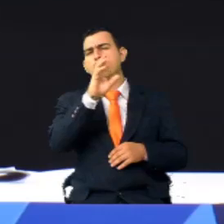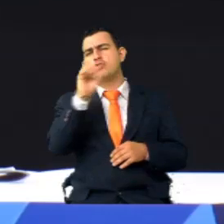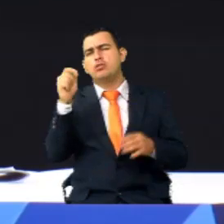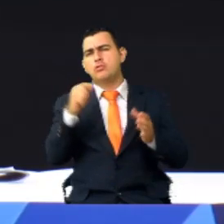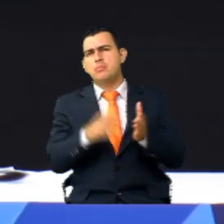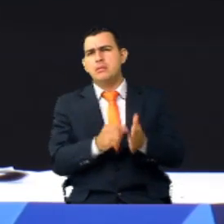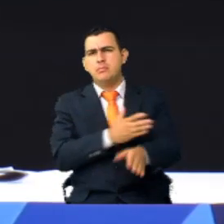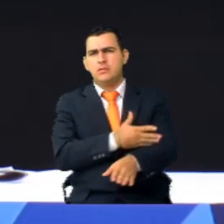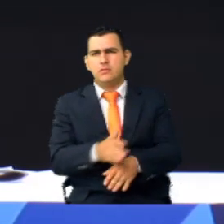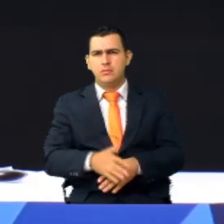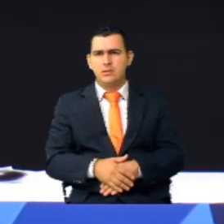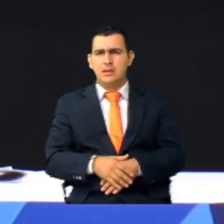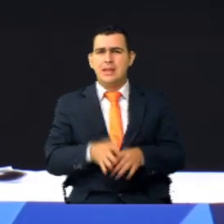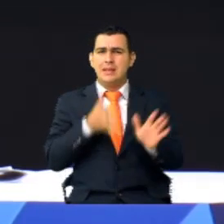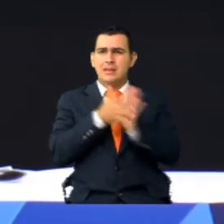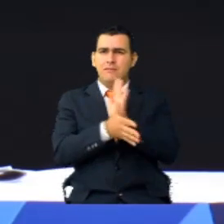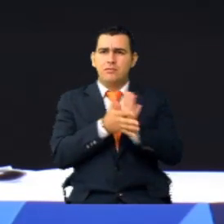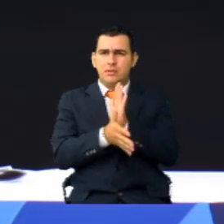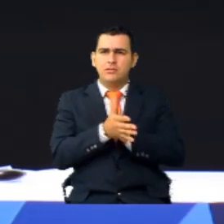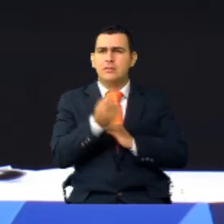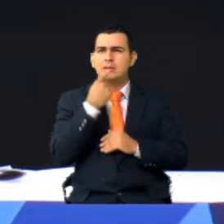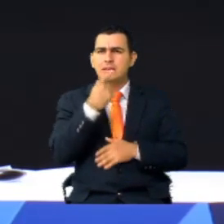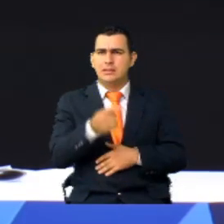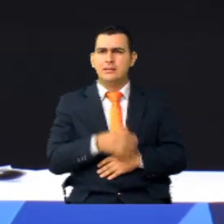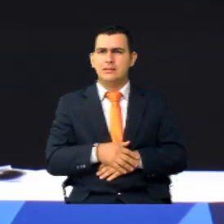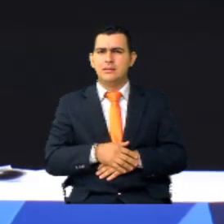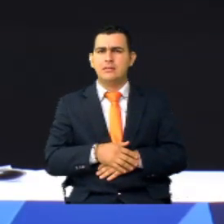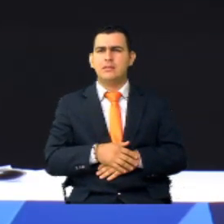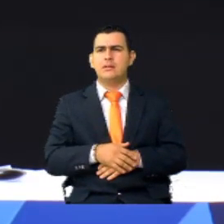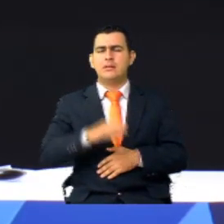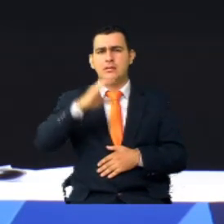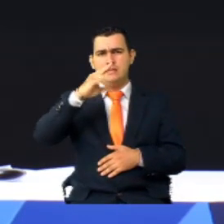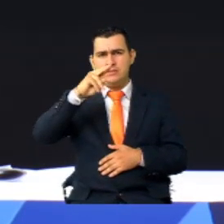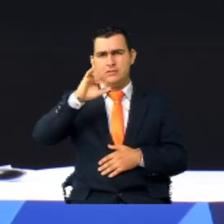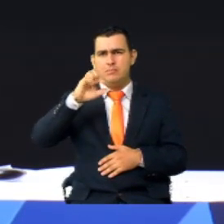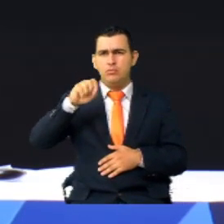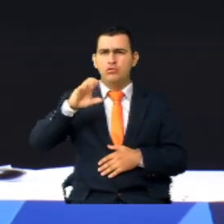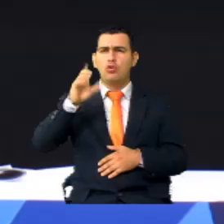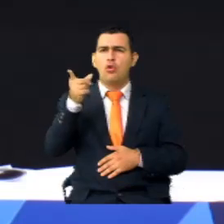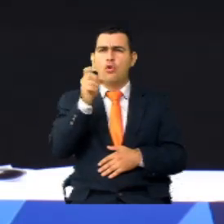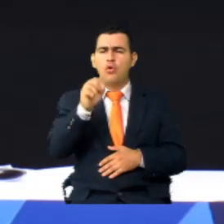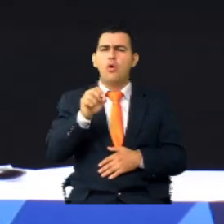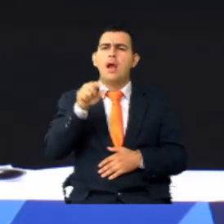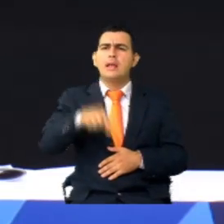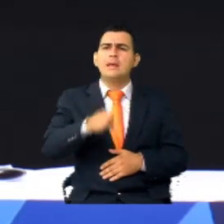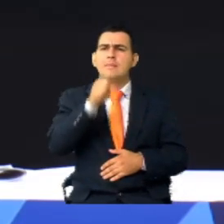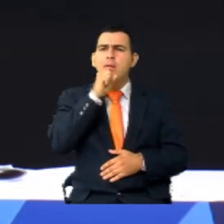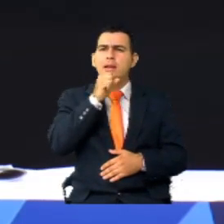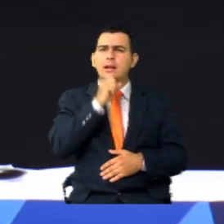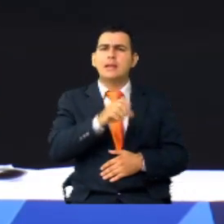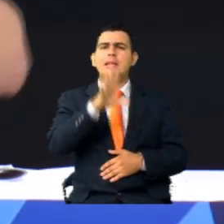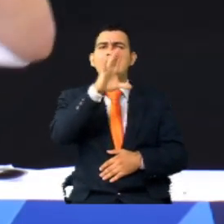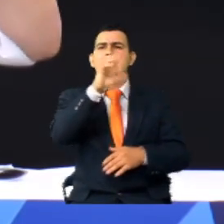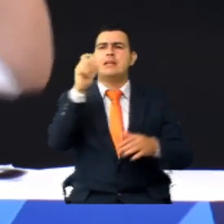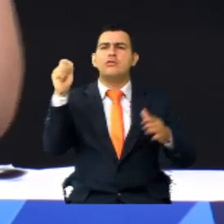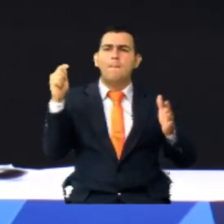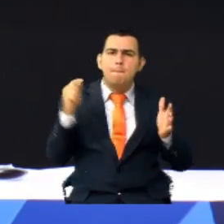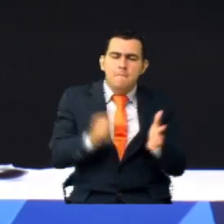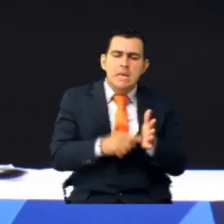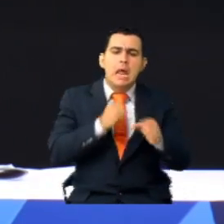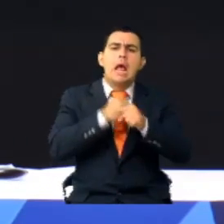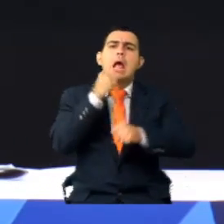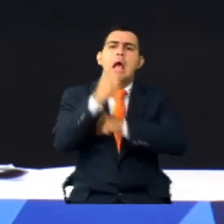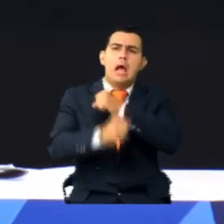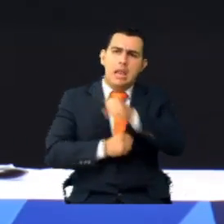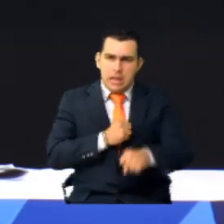página del Consolidador de Información de Hacienda Pública, chip.gov.co, y se darán cuenta que el municipio maneja cerca de 500 mil al año en general